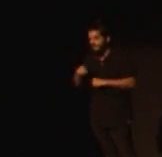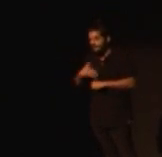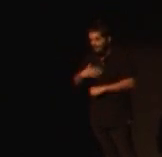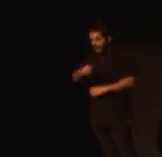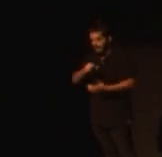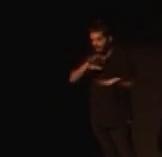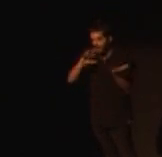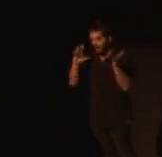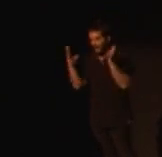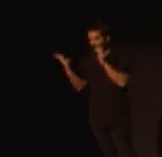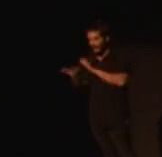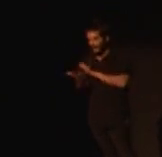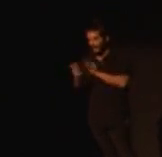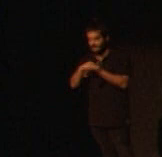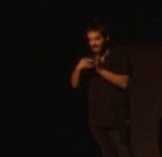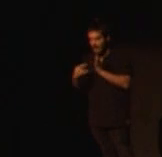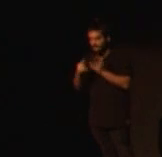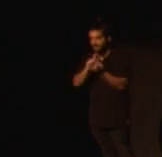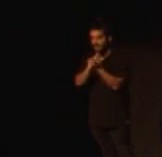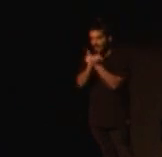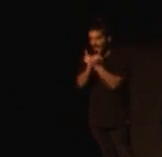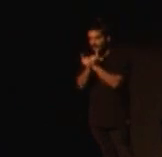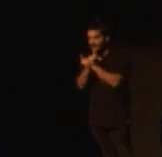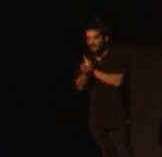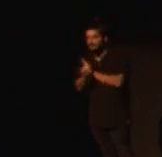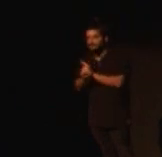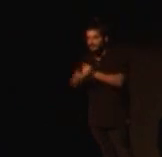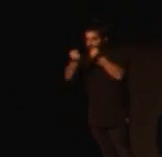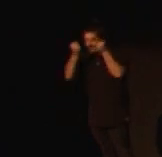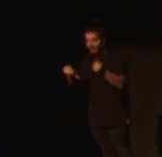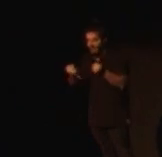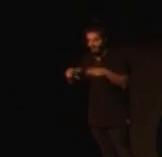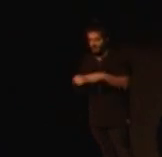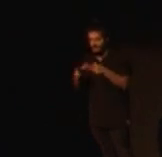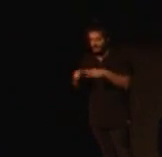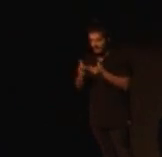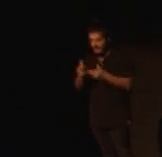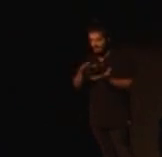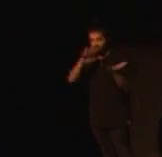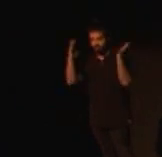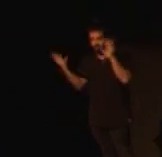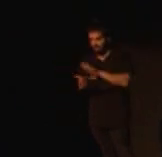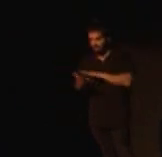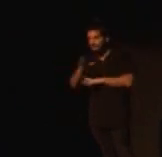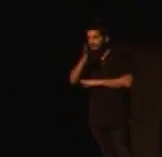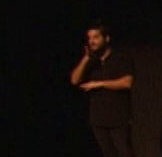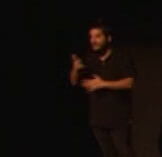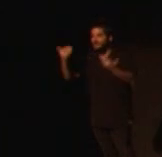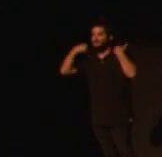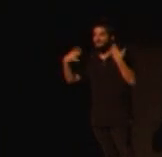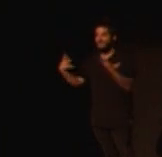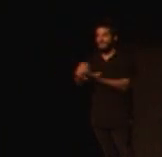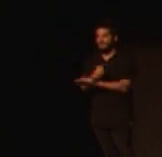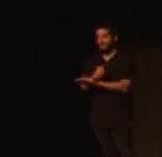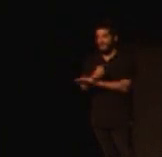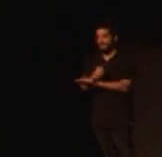que va en aumento y está cambiando de forma muy significativa nuestra sociedad. Es, por tanto, una responsabilidad de todos intentar convertir este